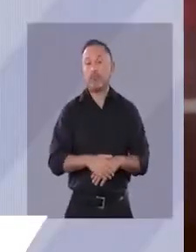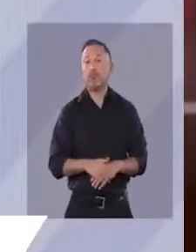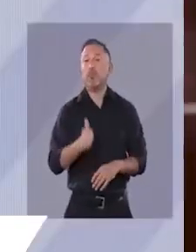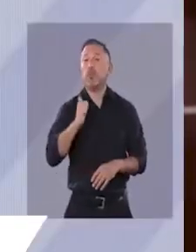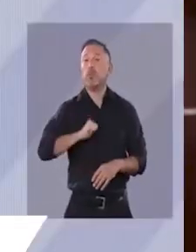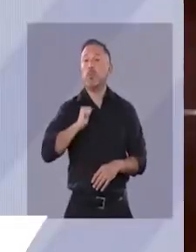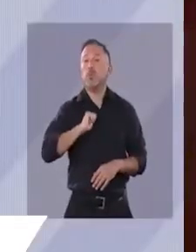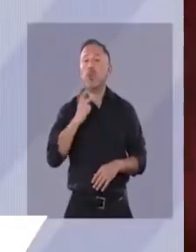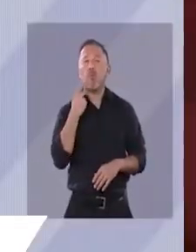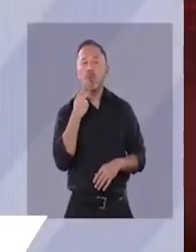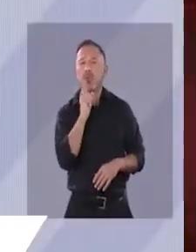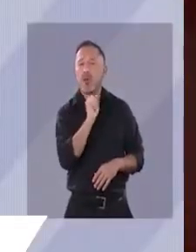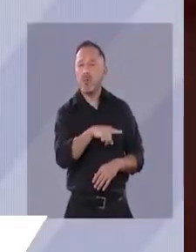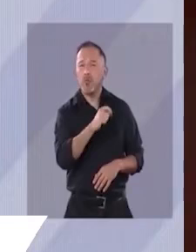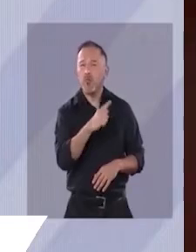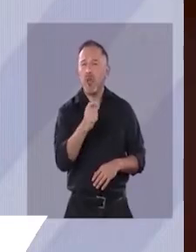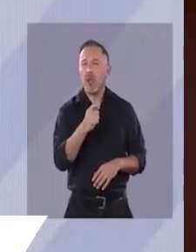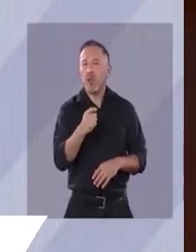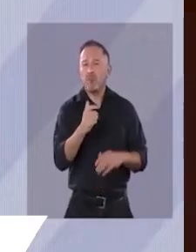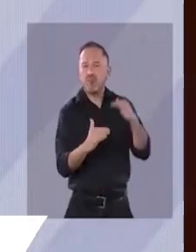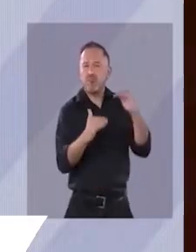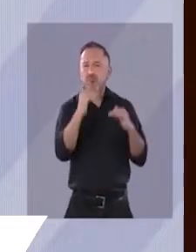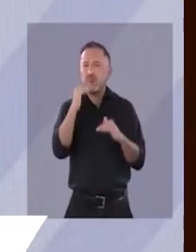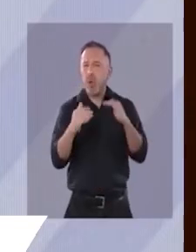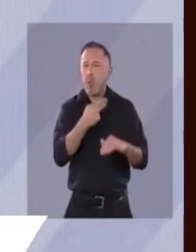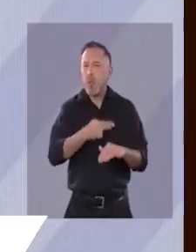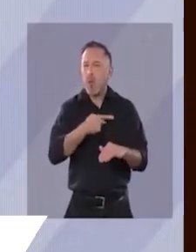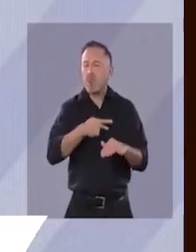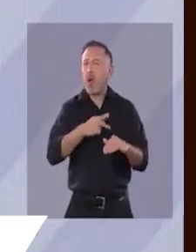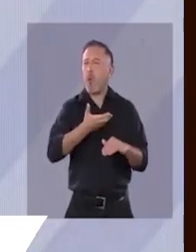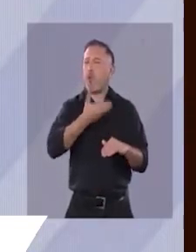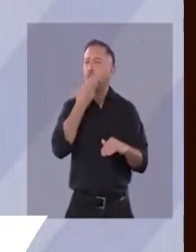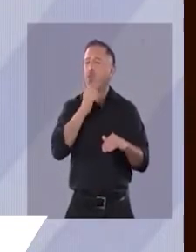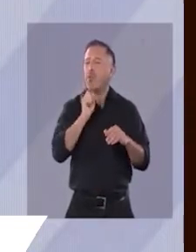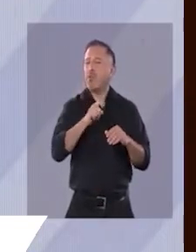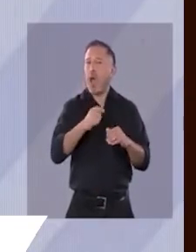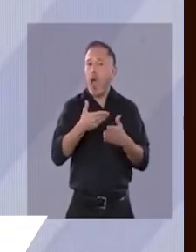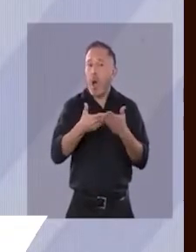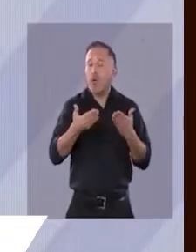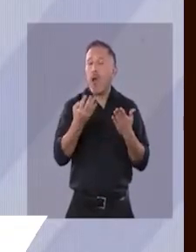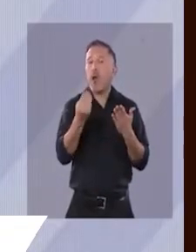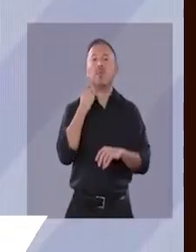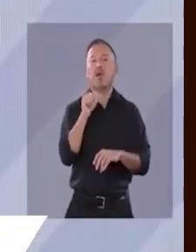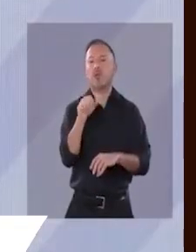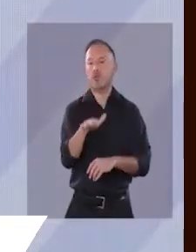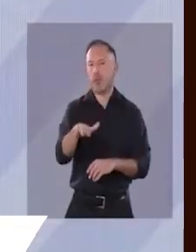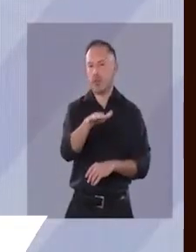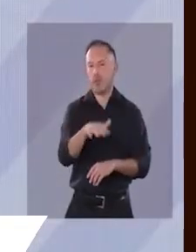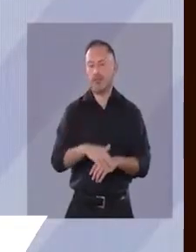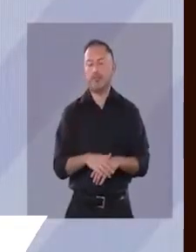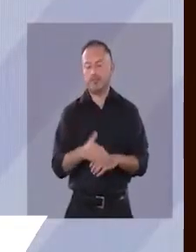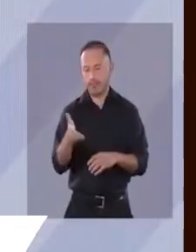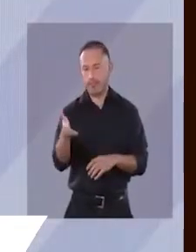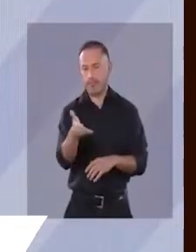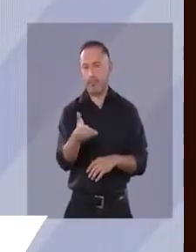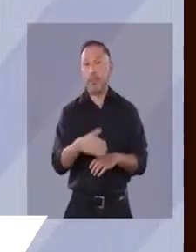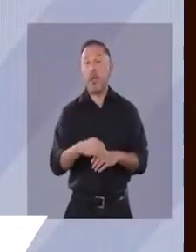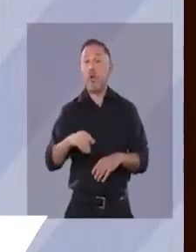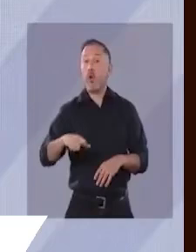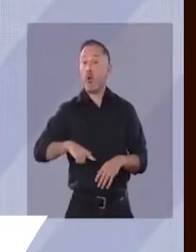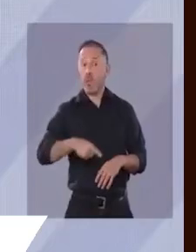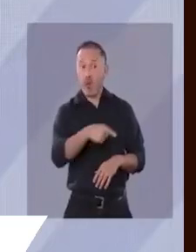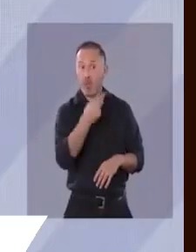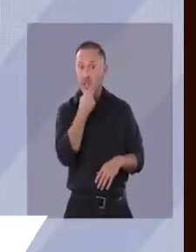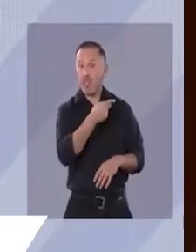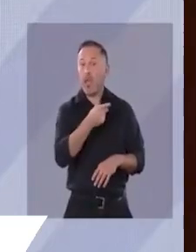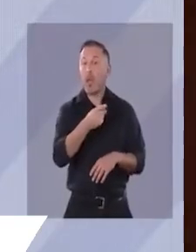ese momento no llenó porque habían engañado con esto de que la Marea Rosa era ciudadana y después que no, que era del PRIAN,